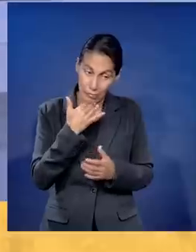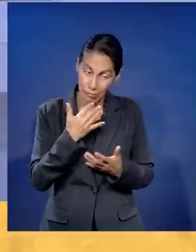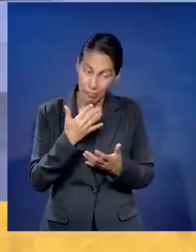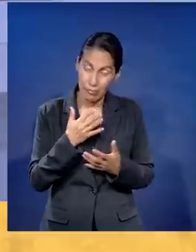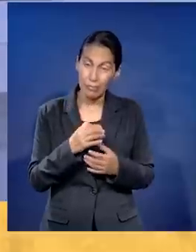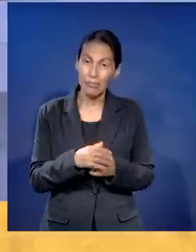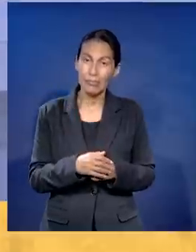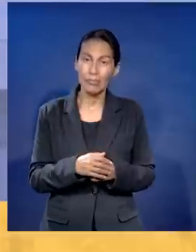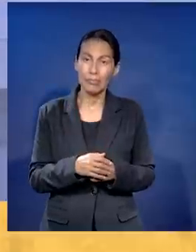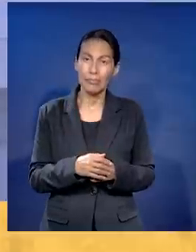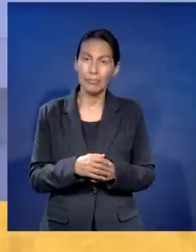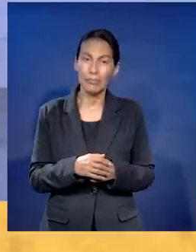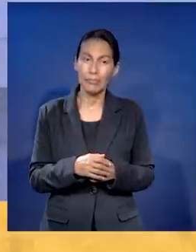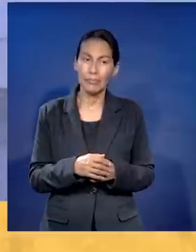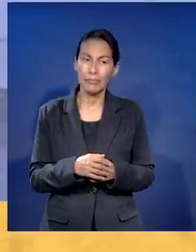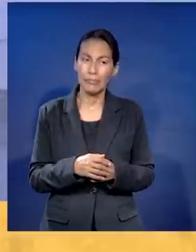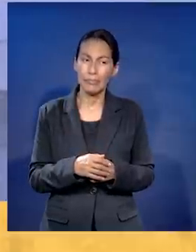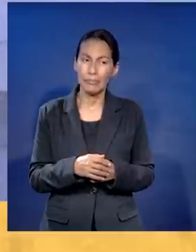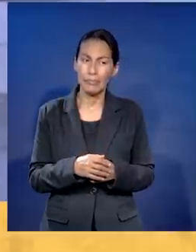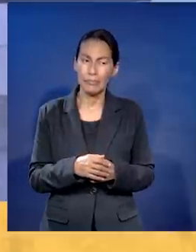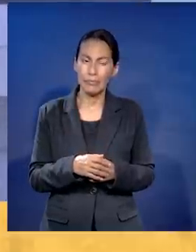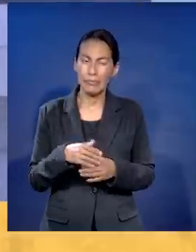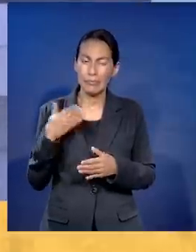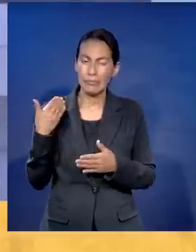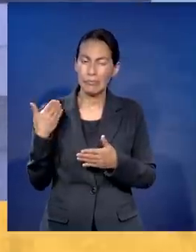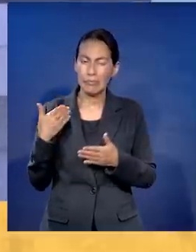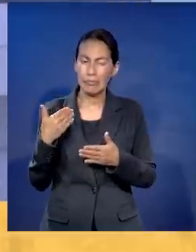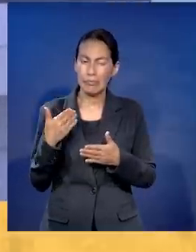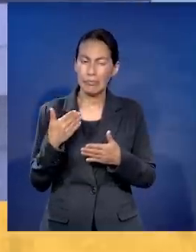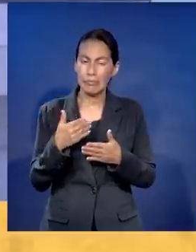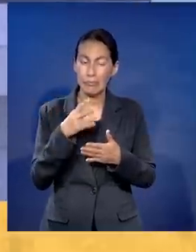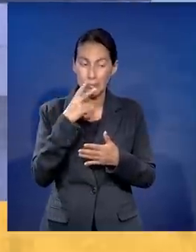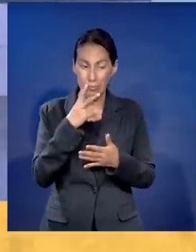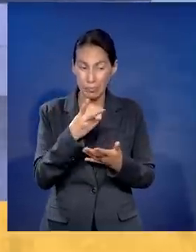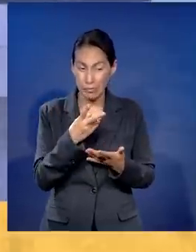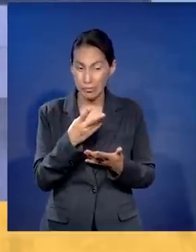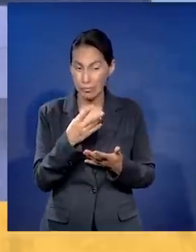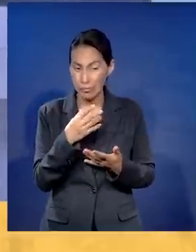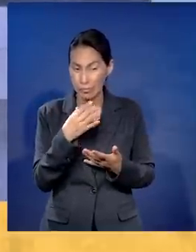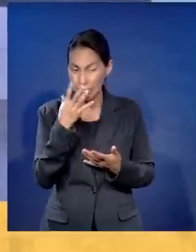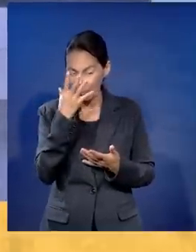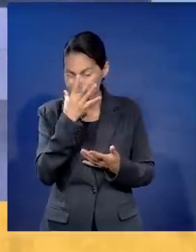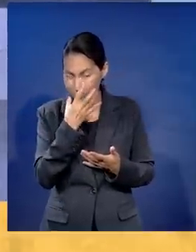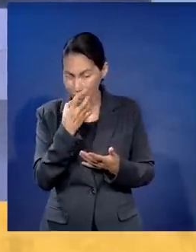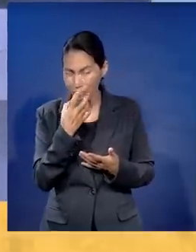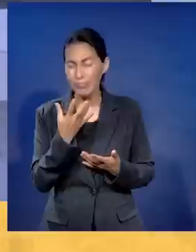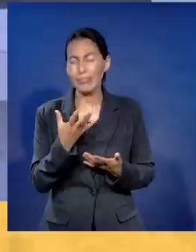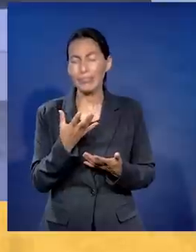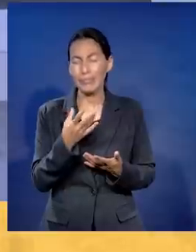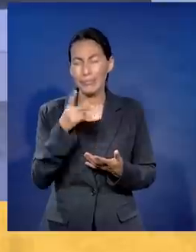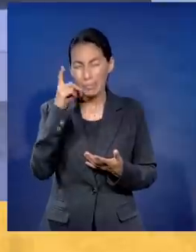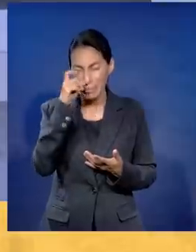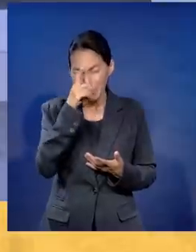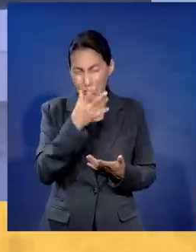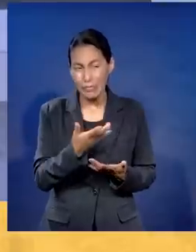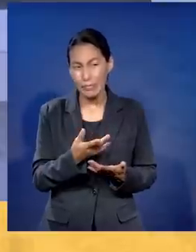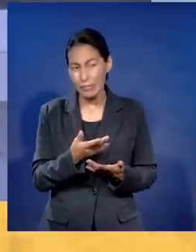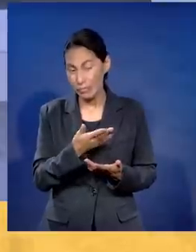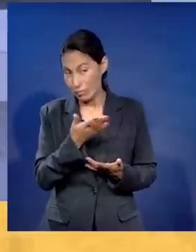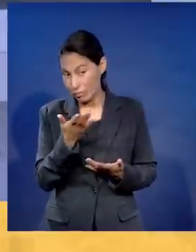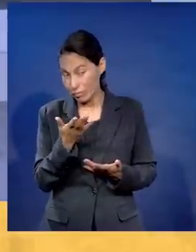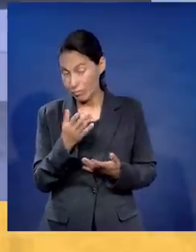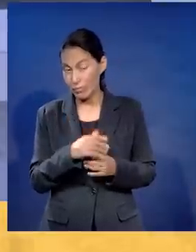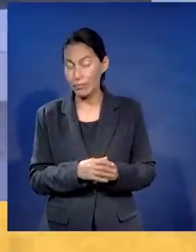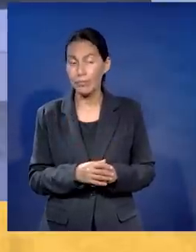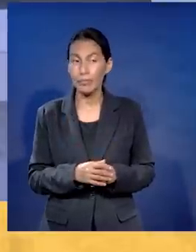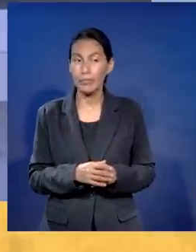Perdóname atrevimiento he notado que usted últimamente anda muy triste noto